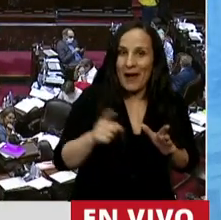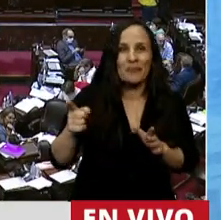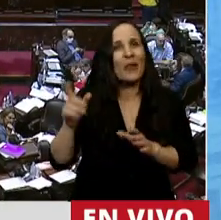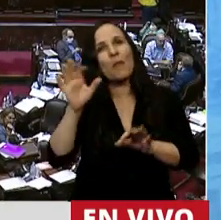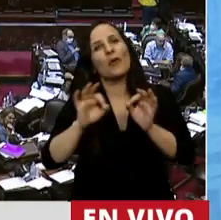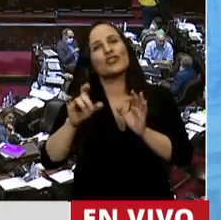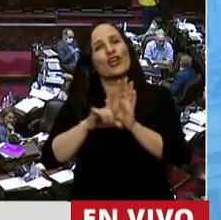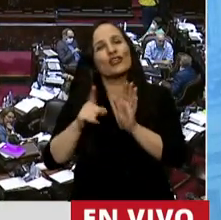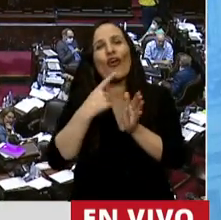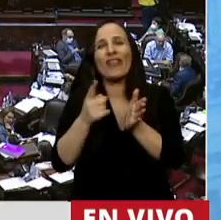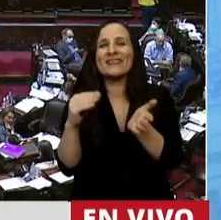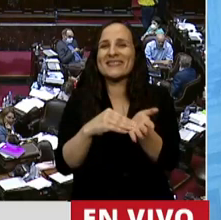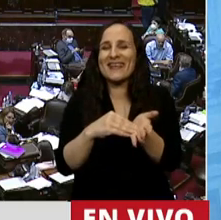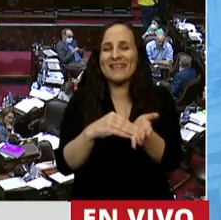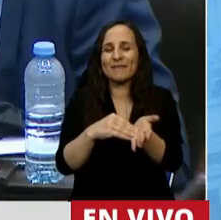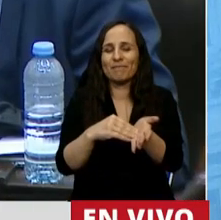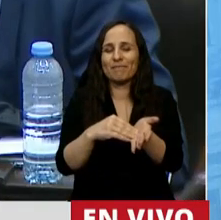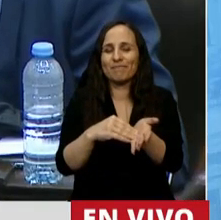del oficialismo,